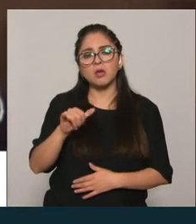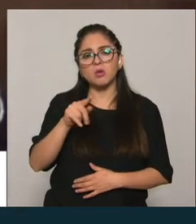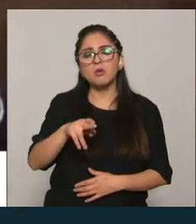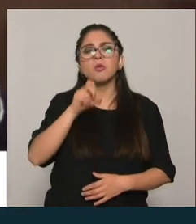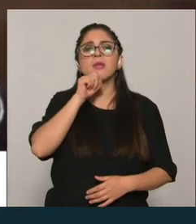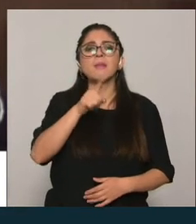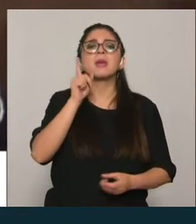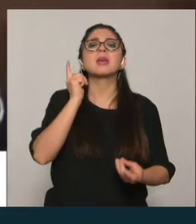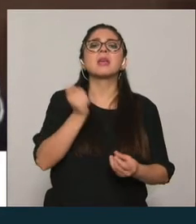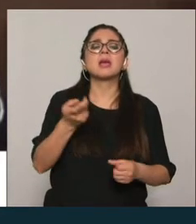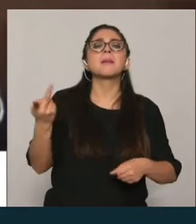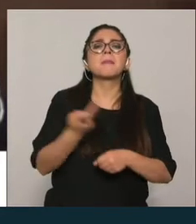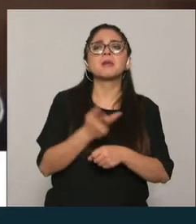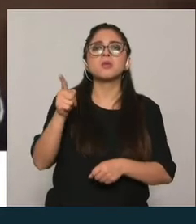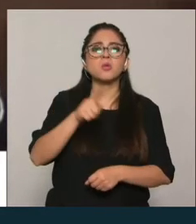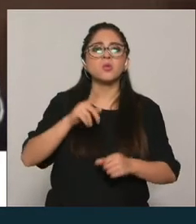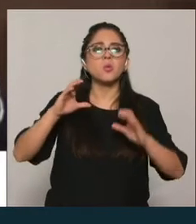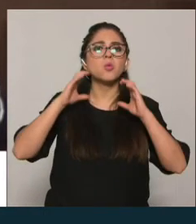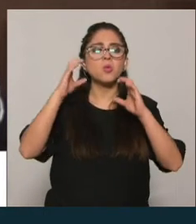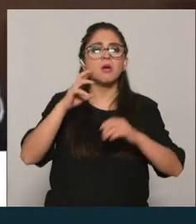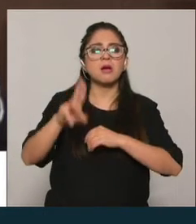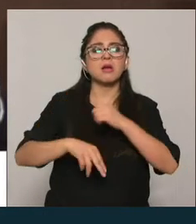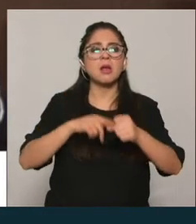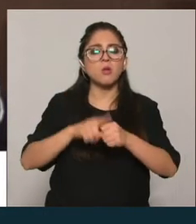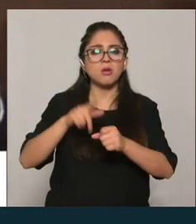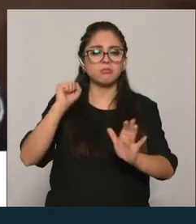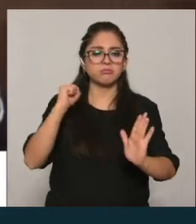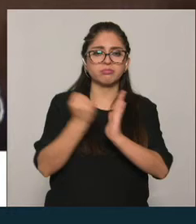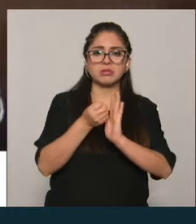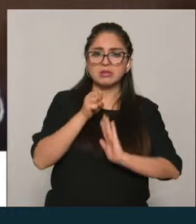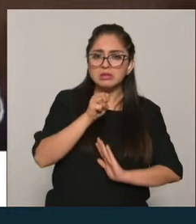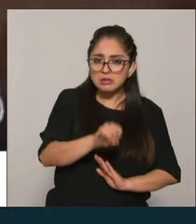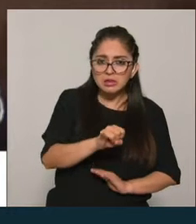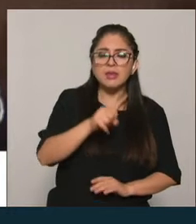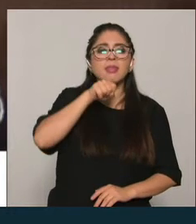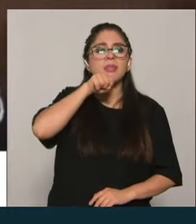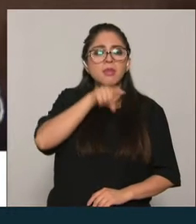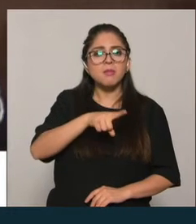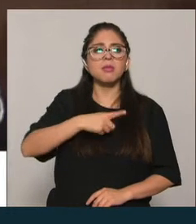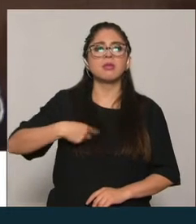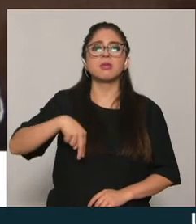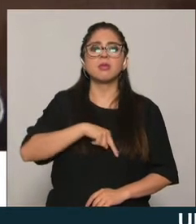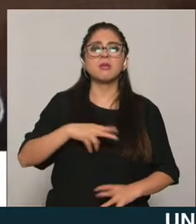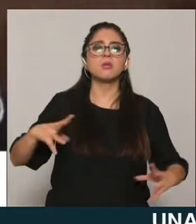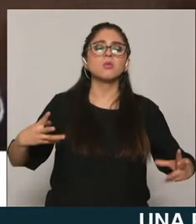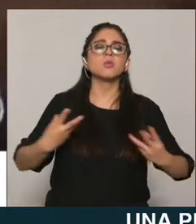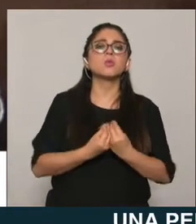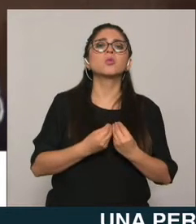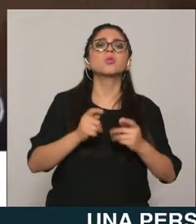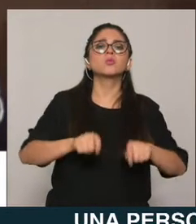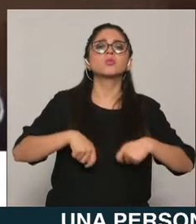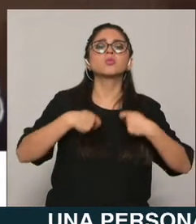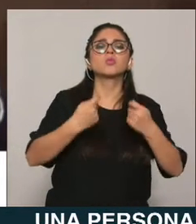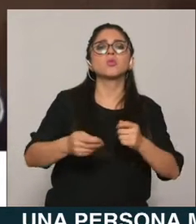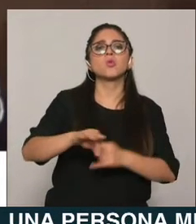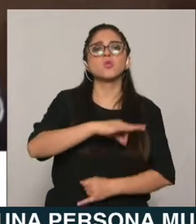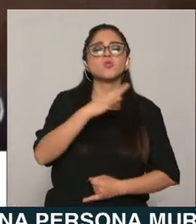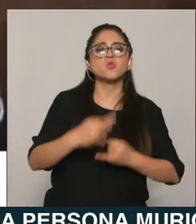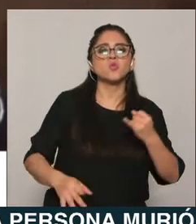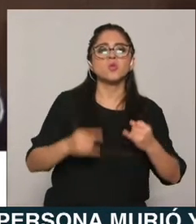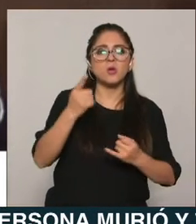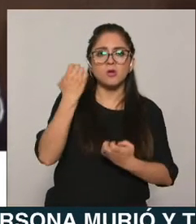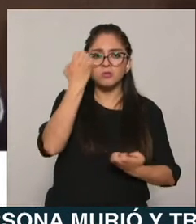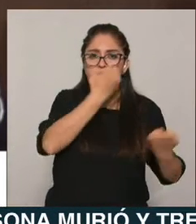impacto ambiental autorizado y estamos trabajando ya en entregar los últimos estudios